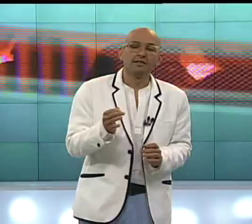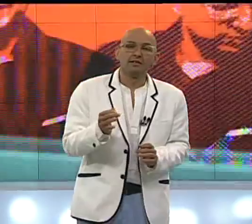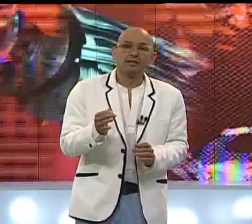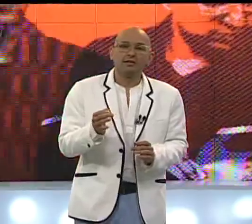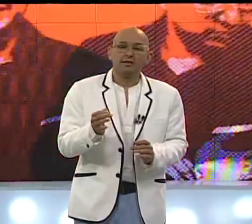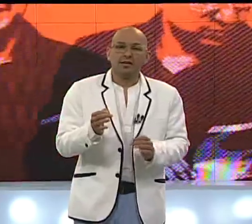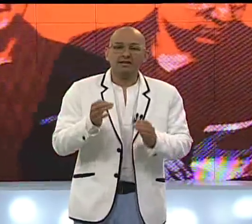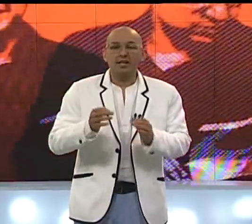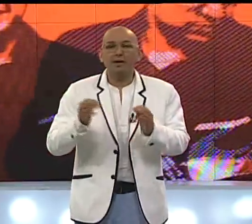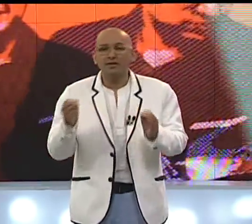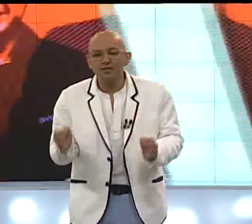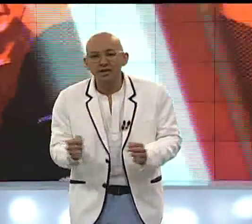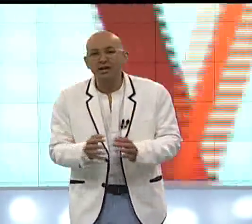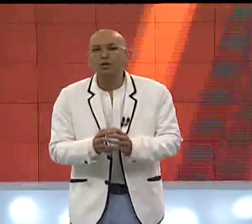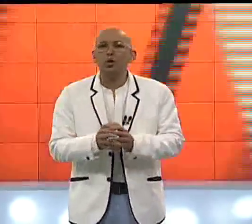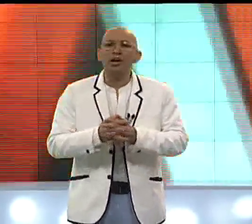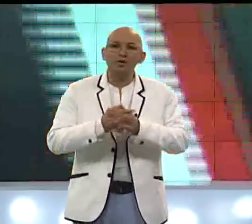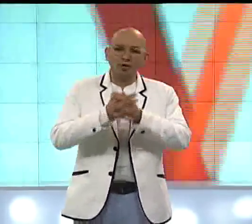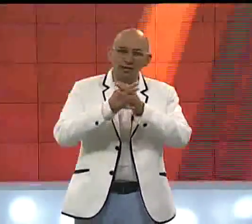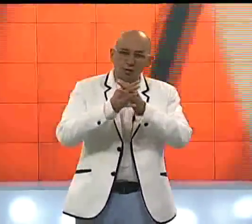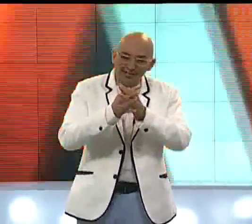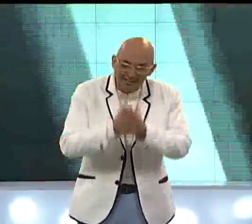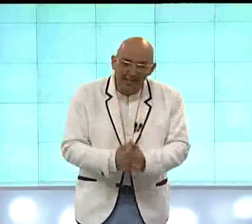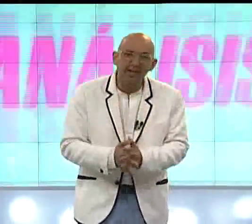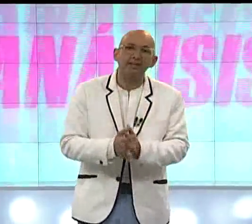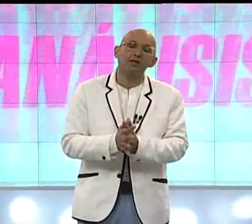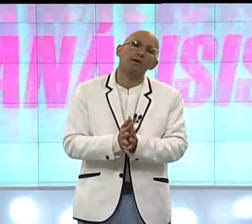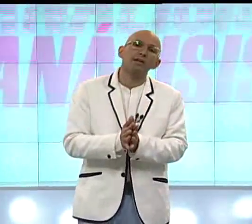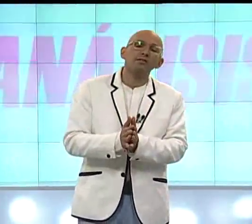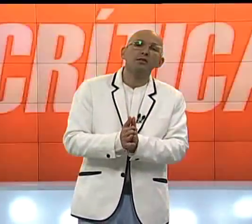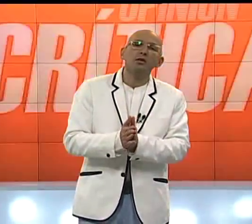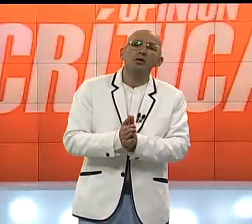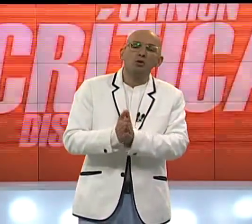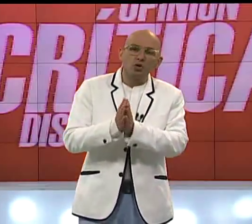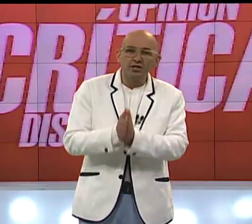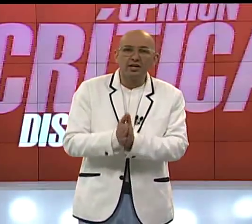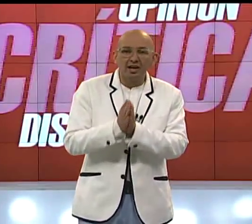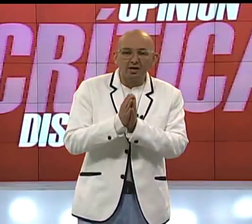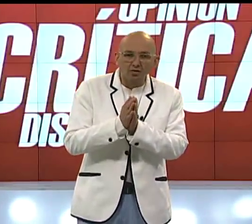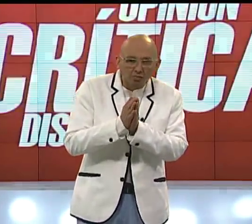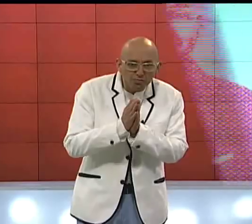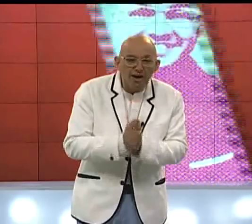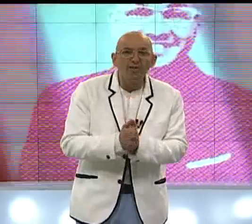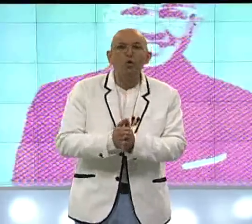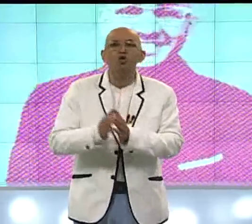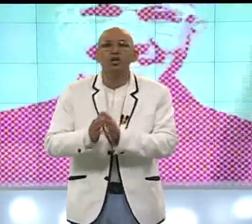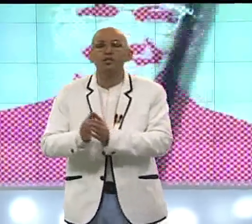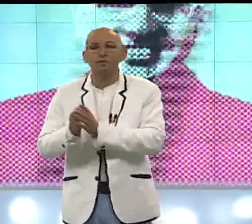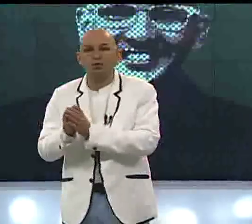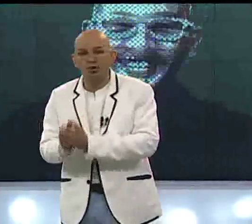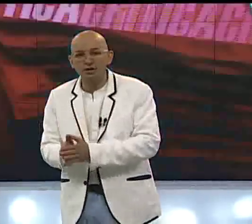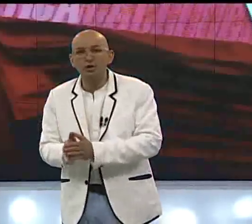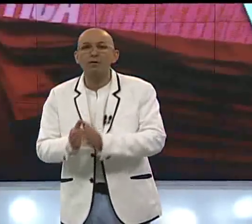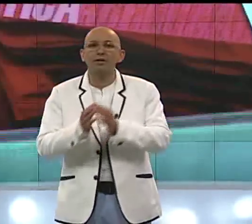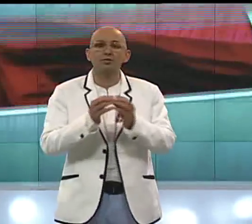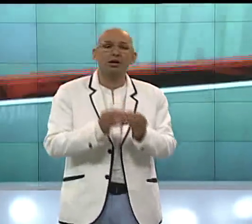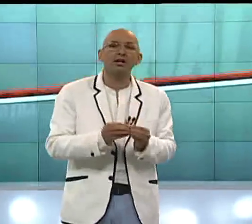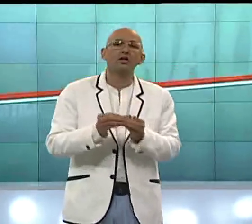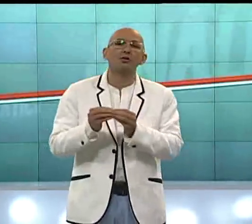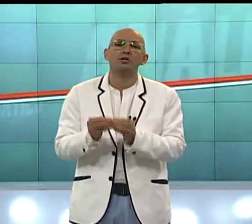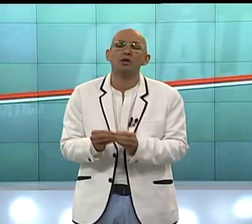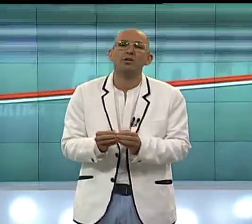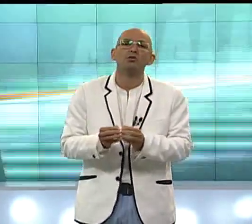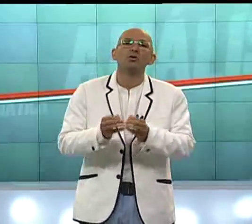terroristas. Está de más decirle que todas las encuestadoras serias de este país nos dicen que en más de un 80%